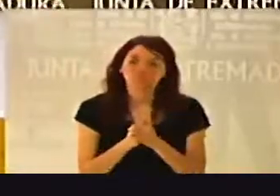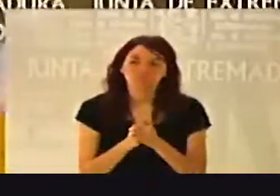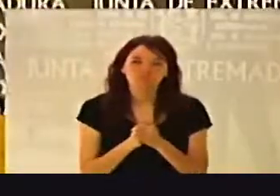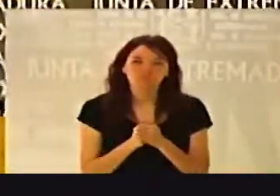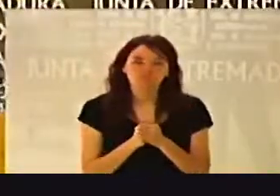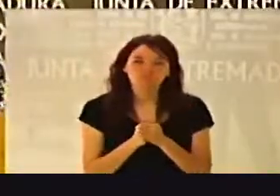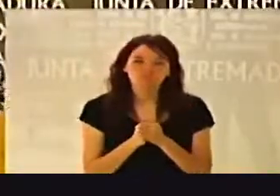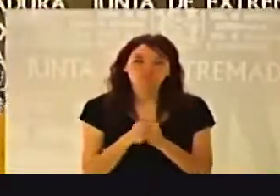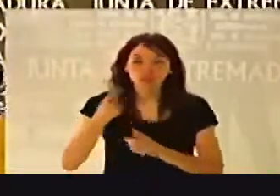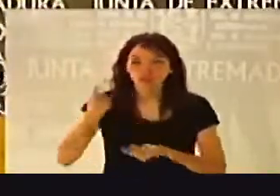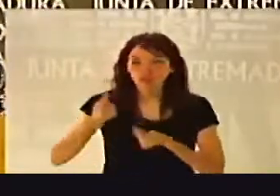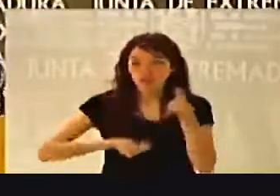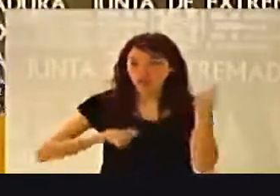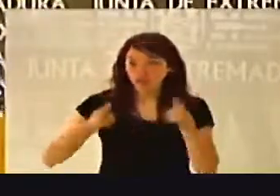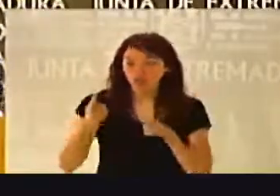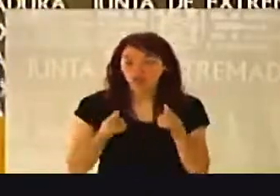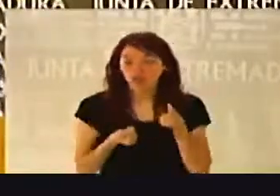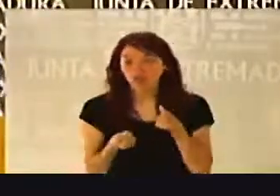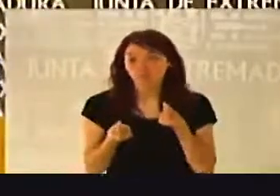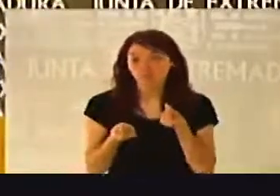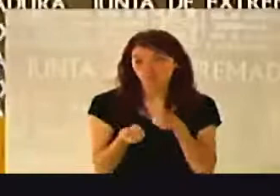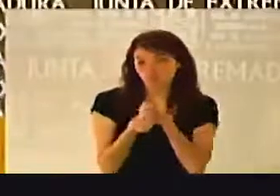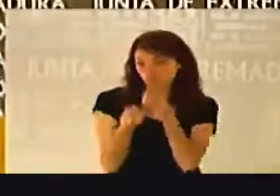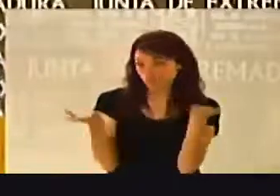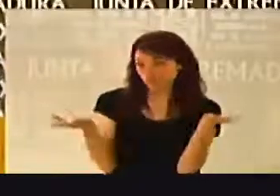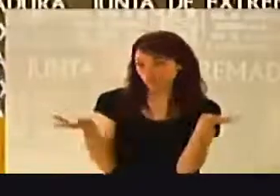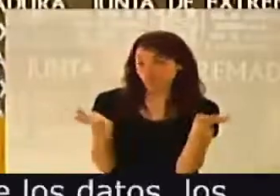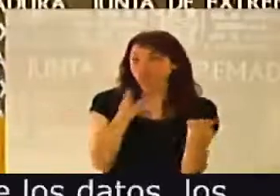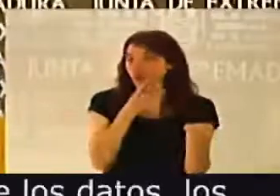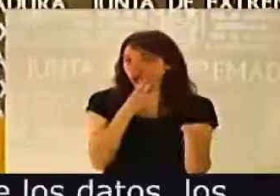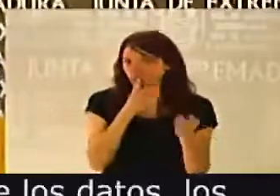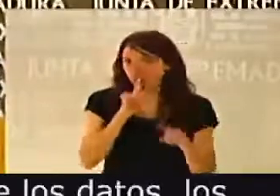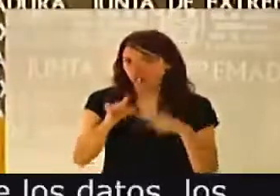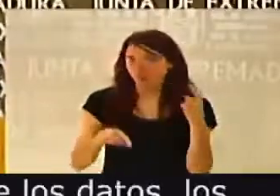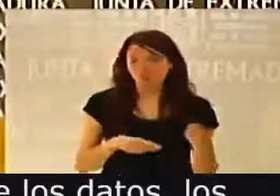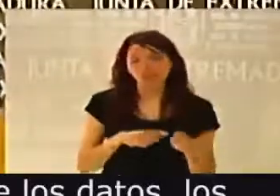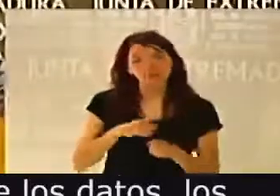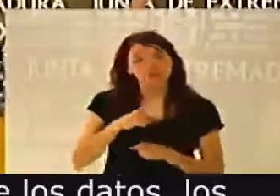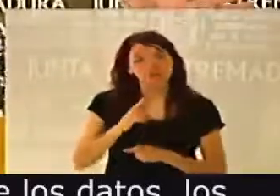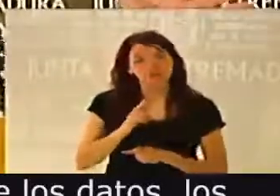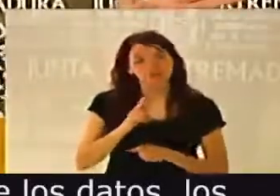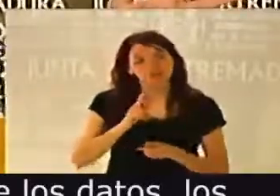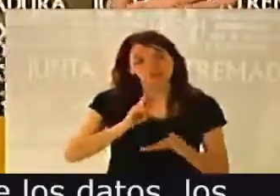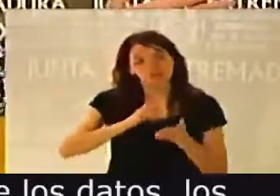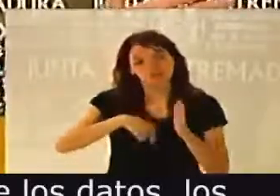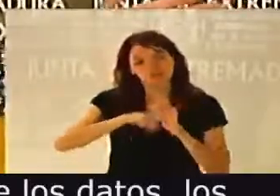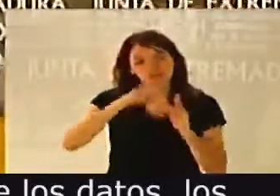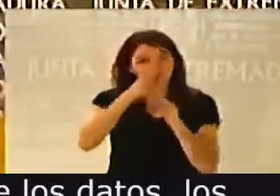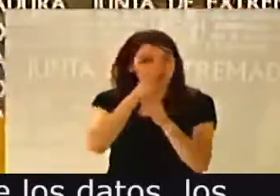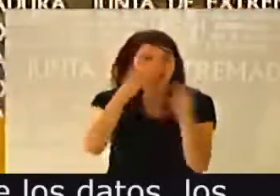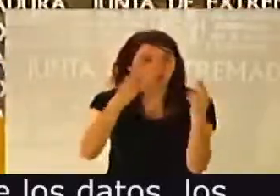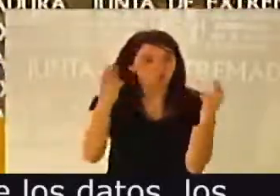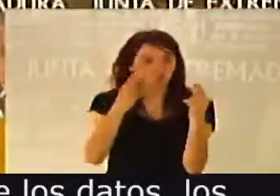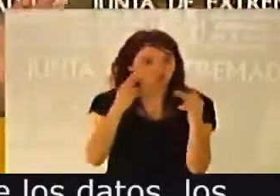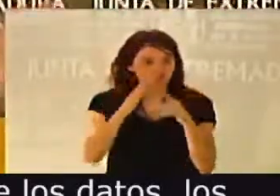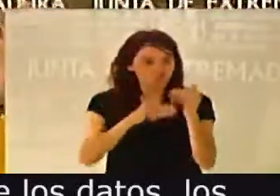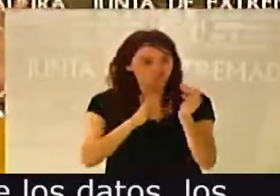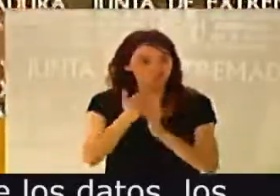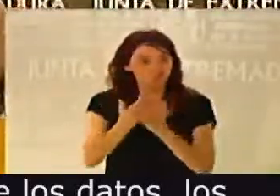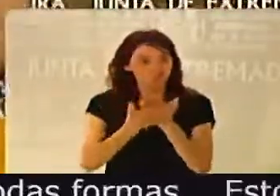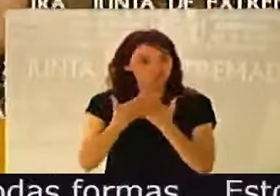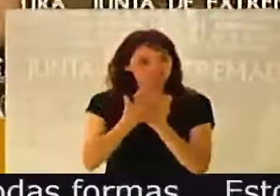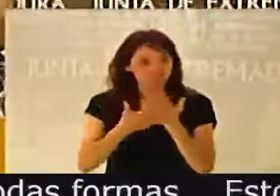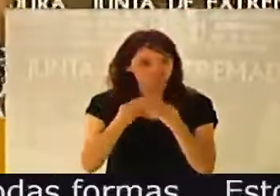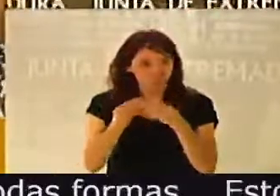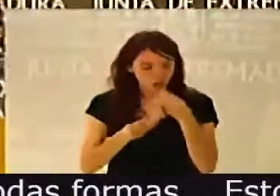de los datos que os he dado, que son, ahora os pasamos de todas formas, estos datos son públicos, los hace siempre el Ministerio,